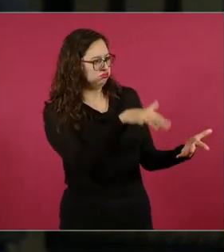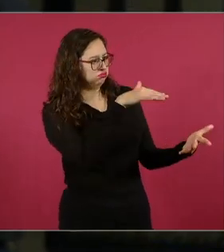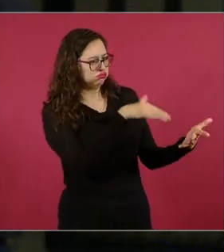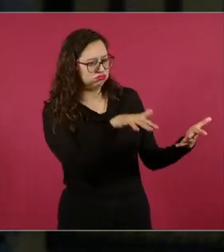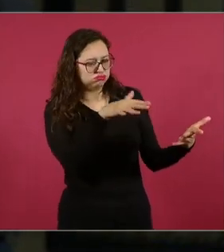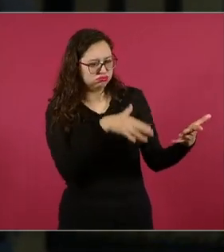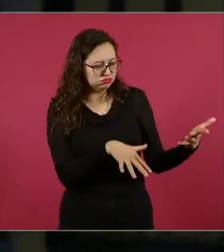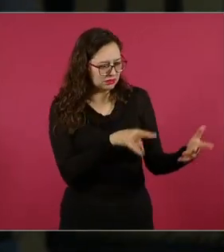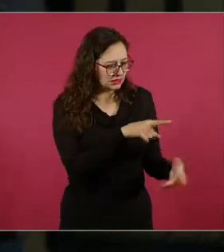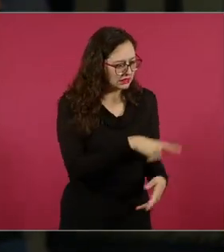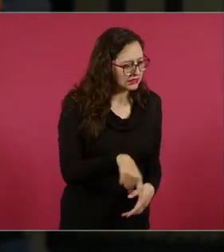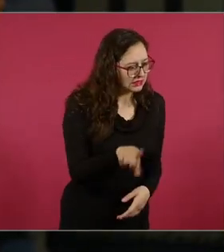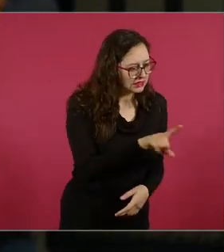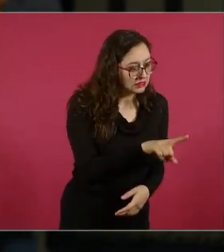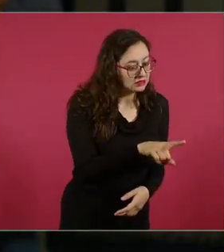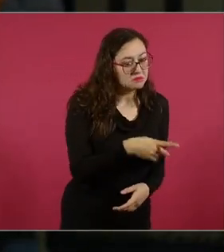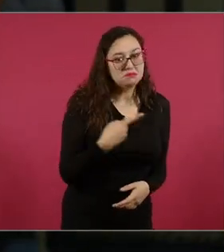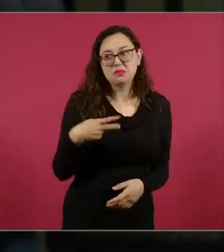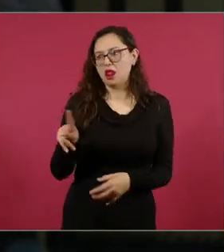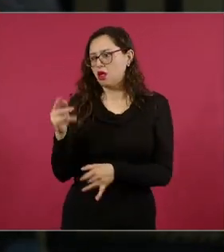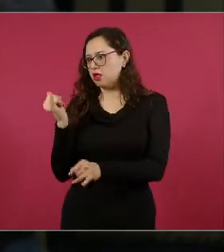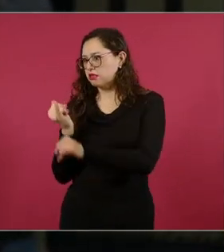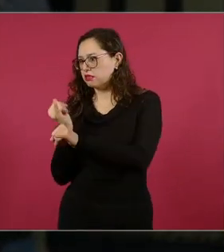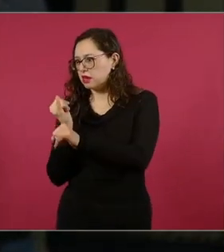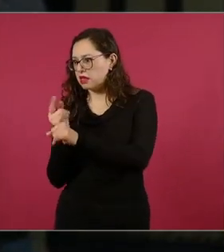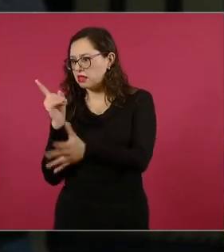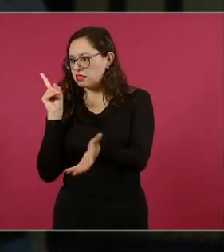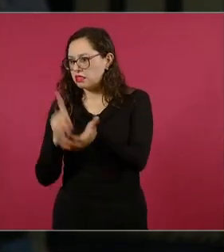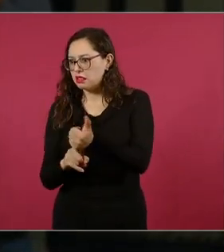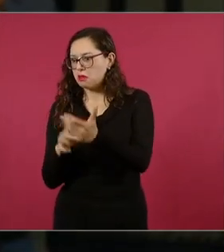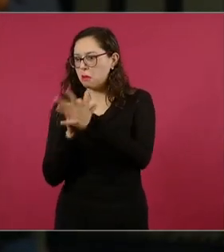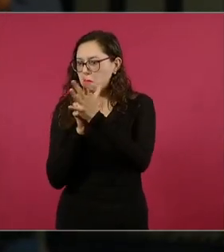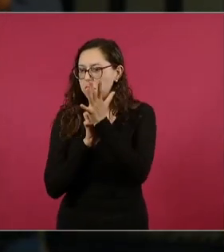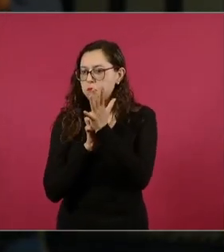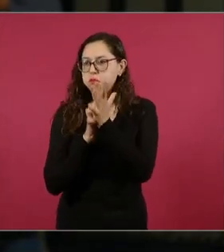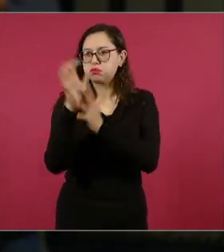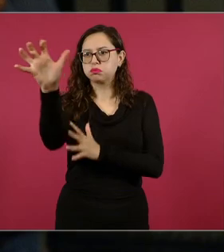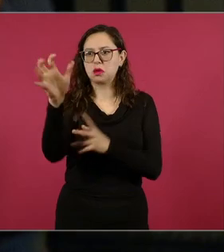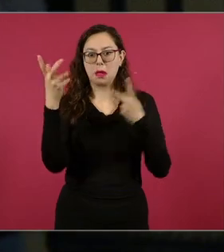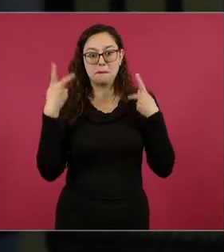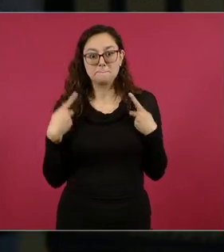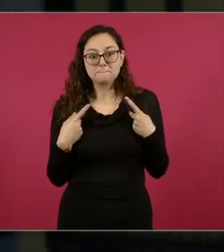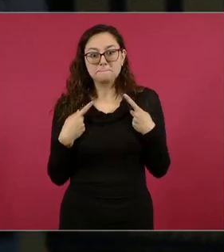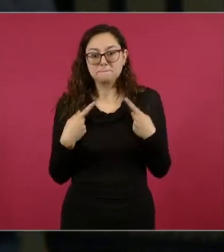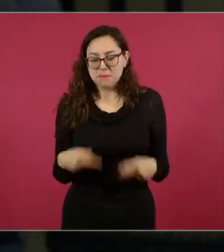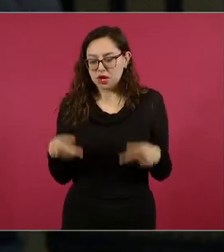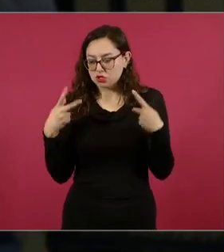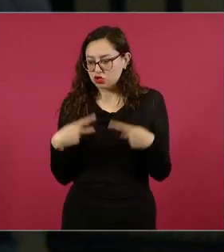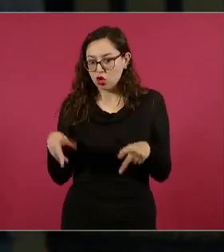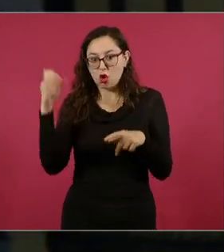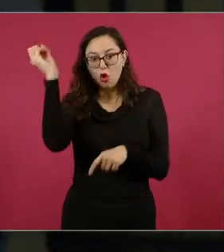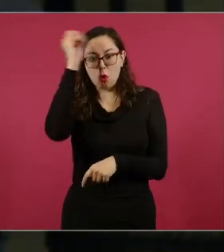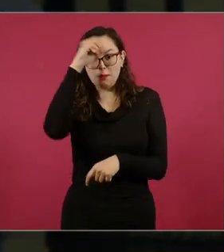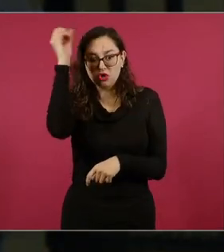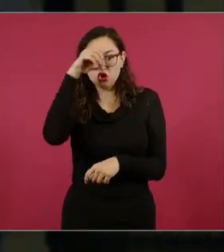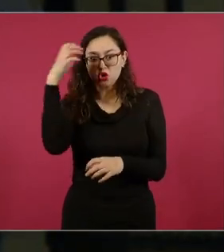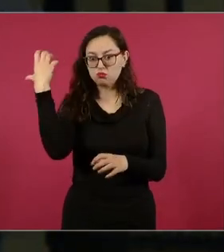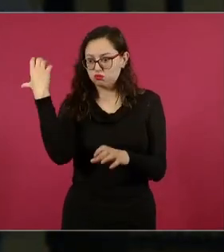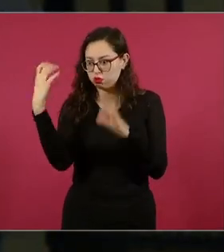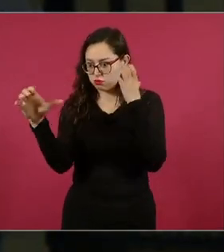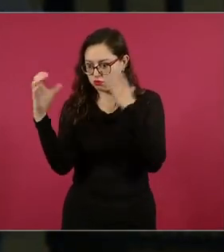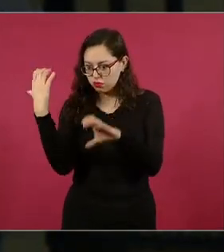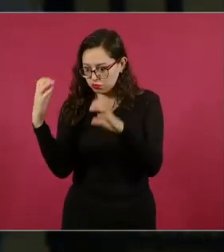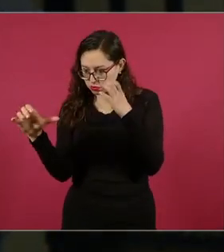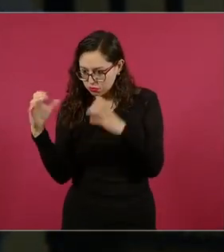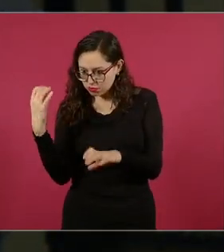millones de mexicanos en redes sociales, presidente, con mucho respeto, con mucha humildad y entendiendo las consecuencias que puede esto